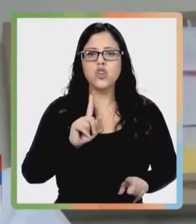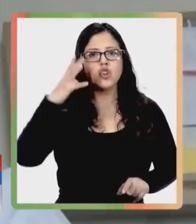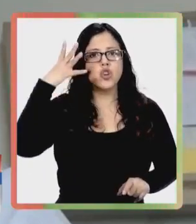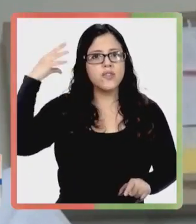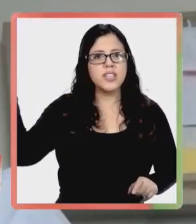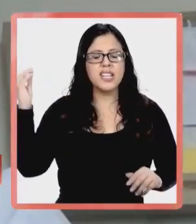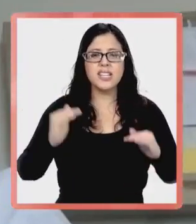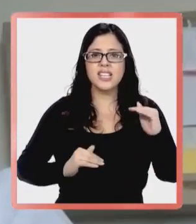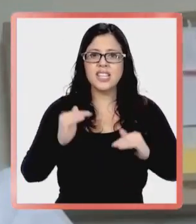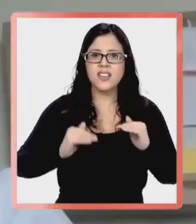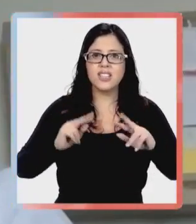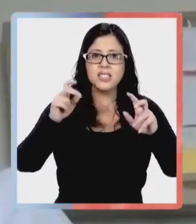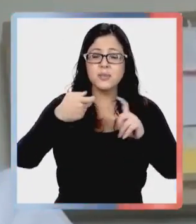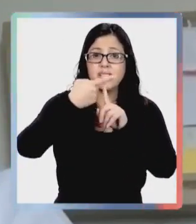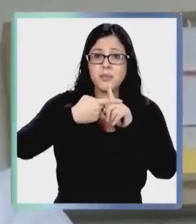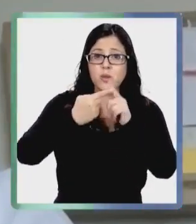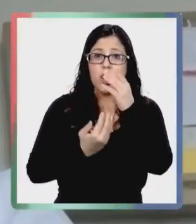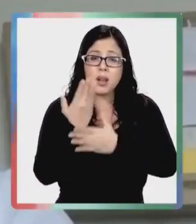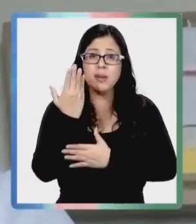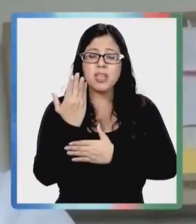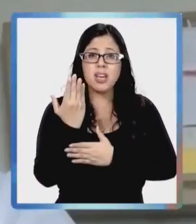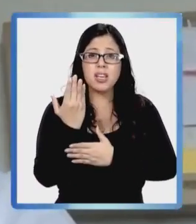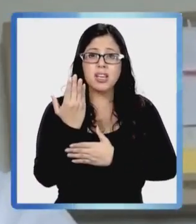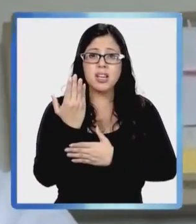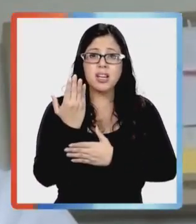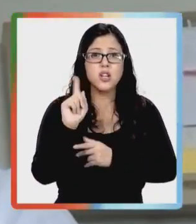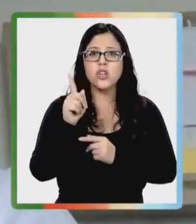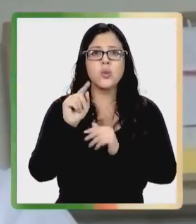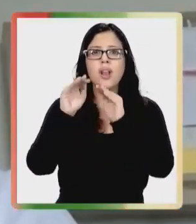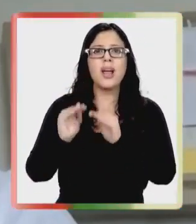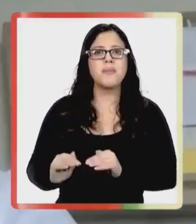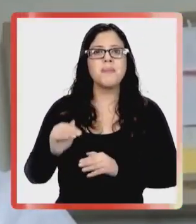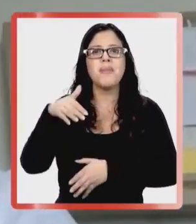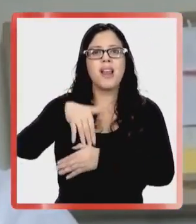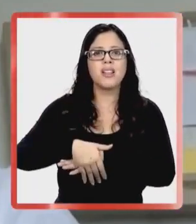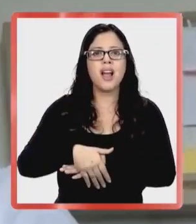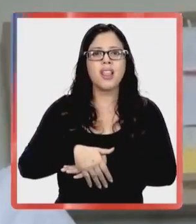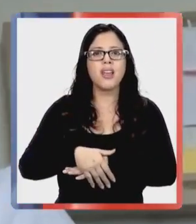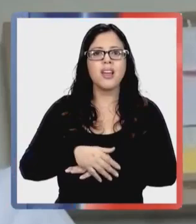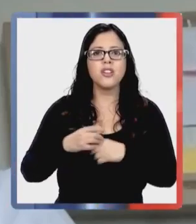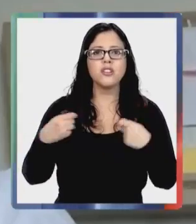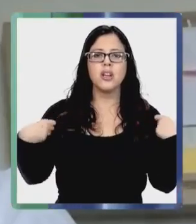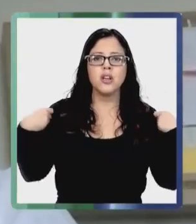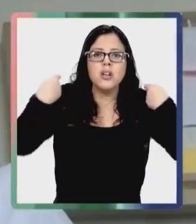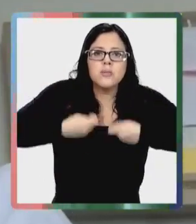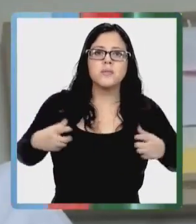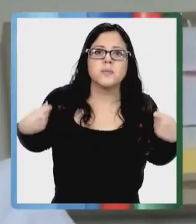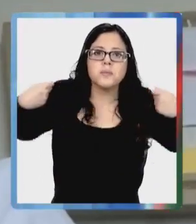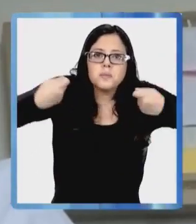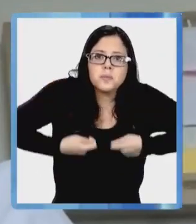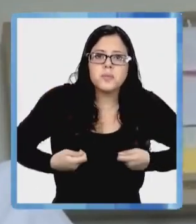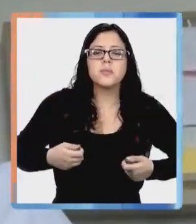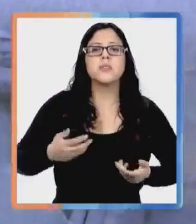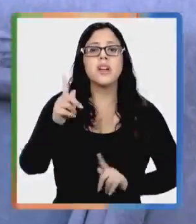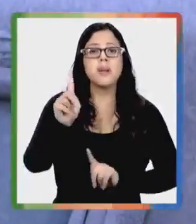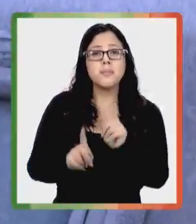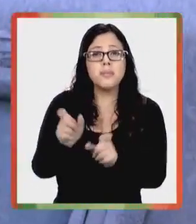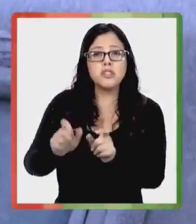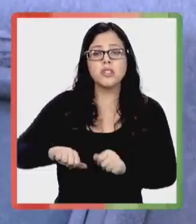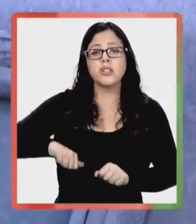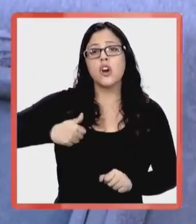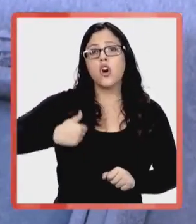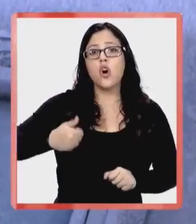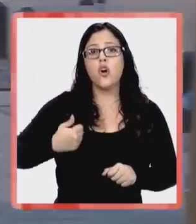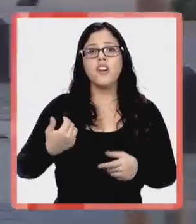no hay que olvidarse que muchas veces la temperatura de la mañana no es lo mismo de la tarde, por lo tanto, capas. Mucha gente, especialmente la gente